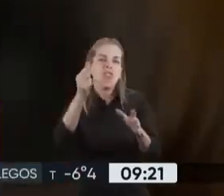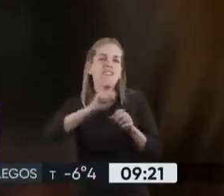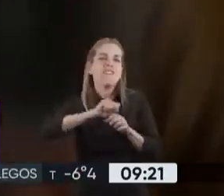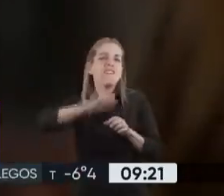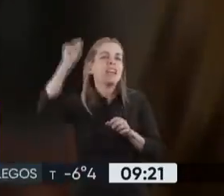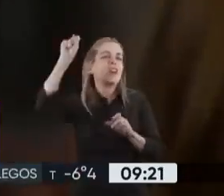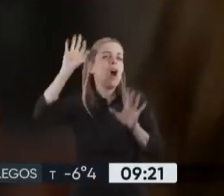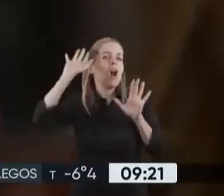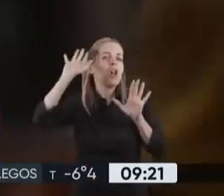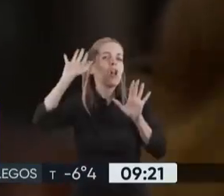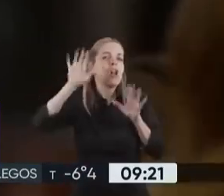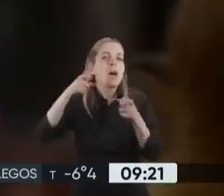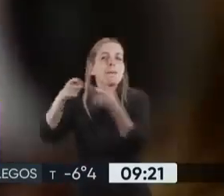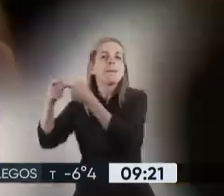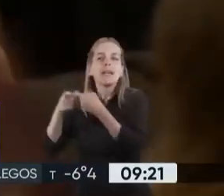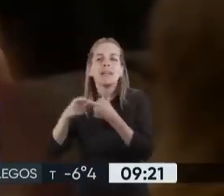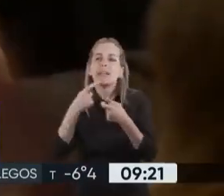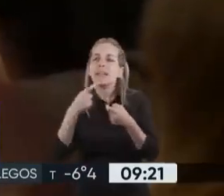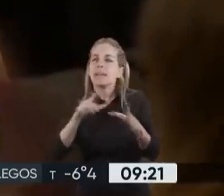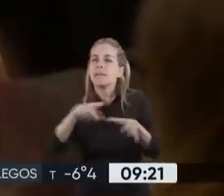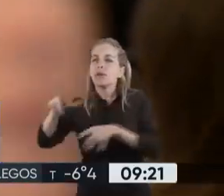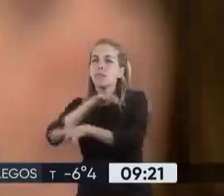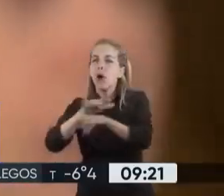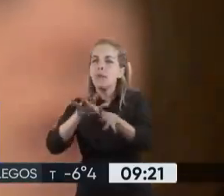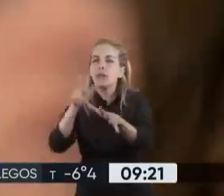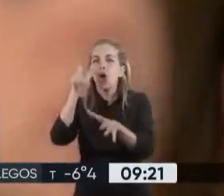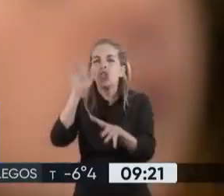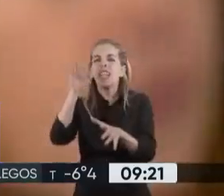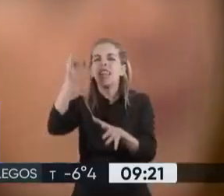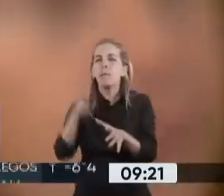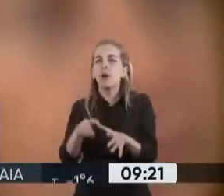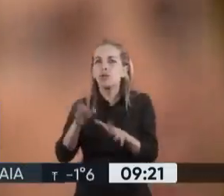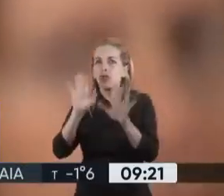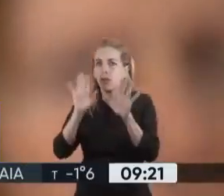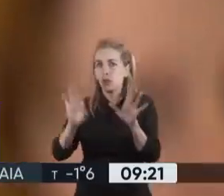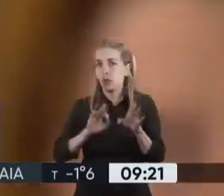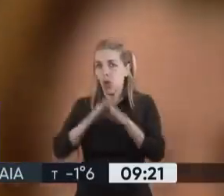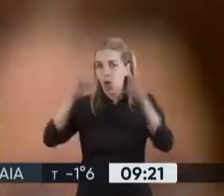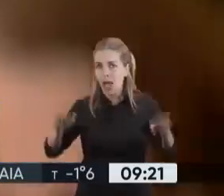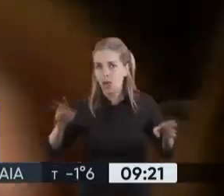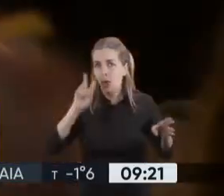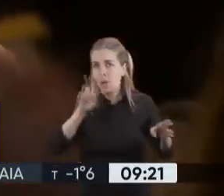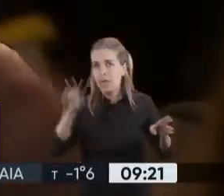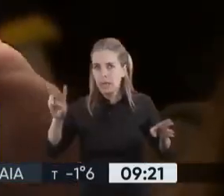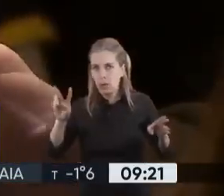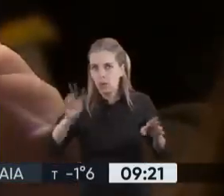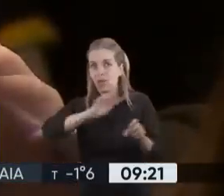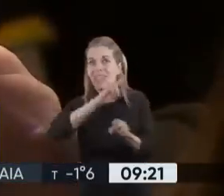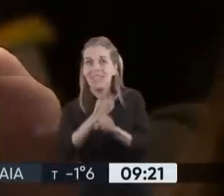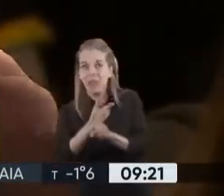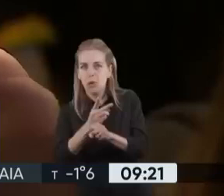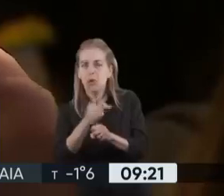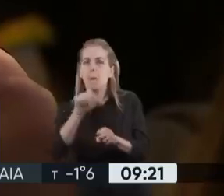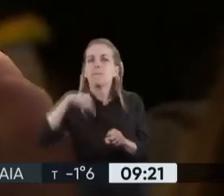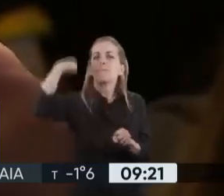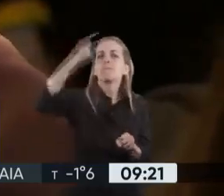en el sector privado se habla ya de la inflación cercana al 80 por ciento y en según durante todo el año y en segundo lugar preguntarle cuál es